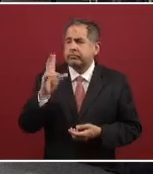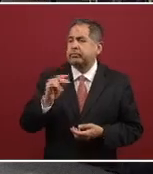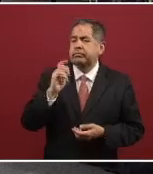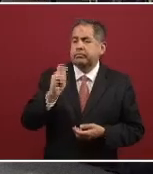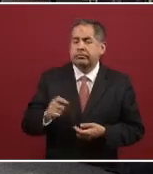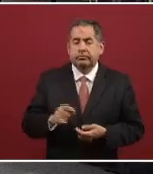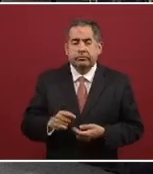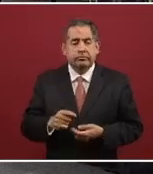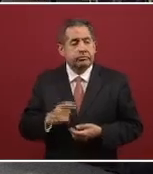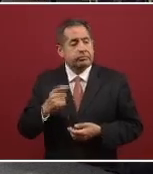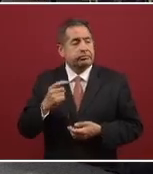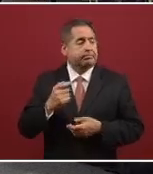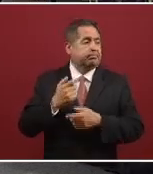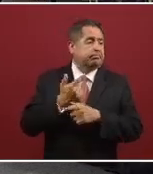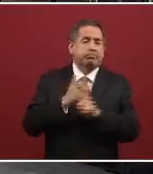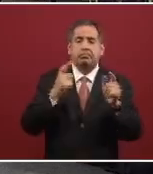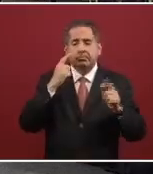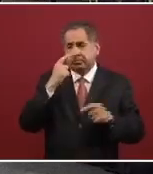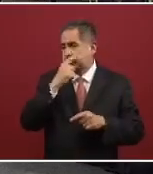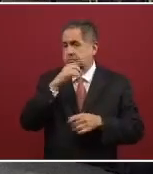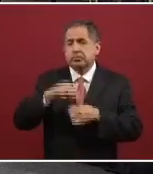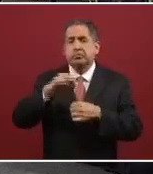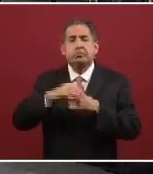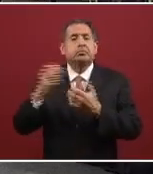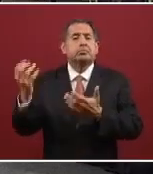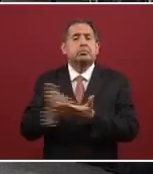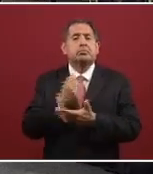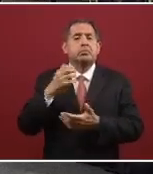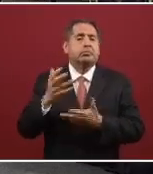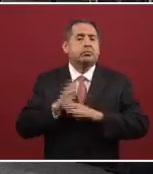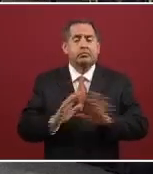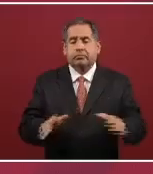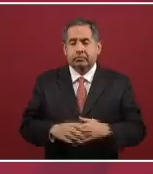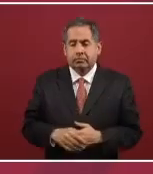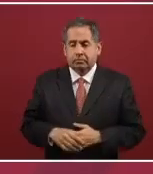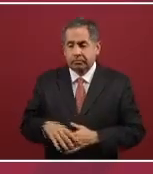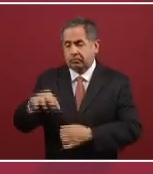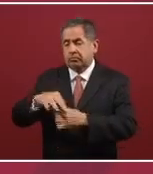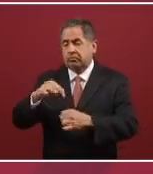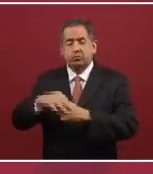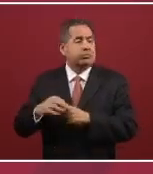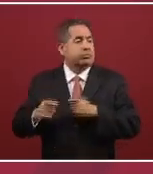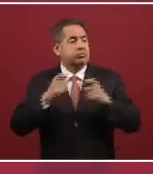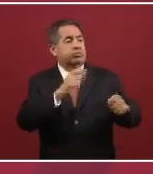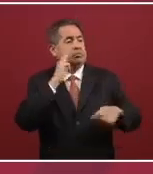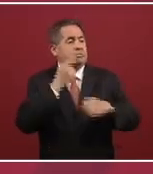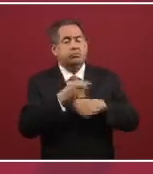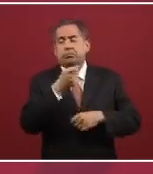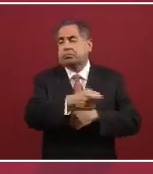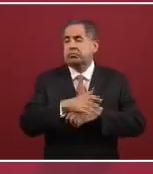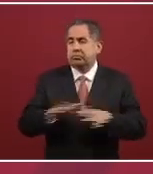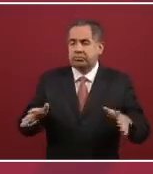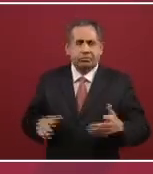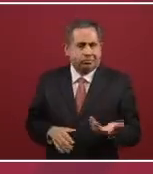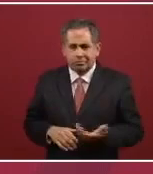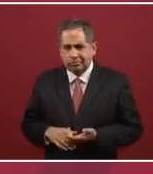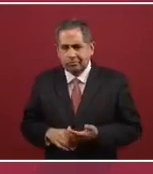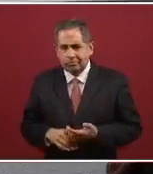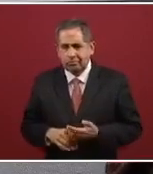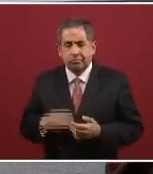la democracia representativa. A ver, votamos para que haya una autoridad. Y